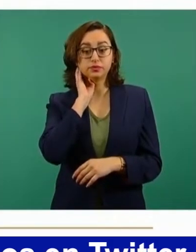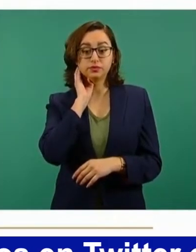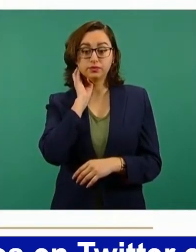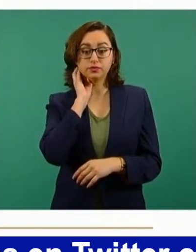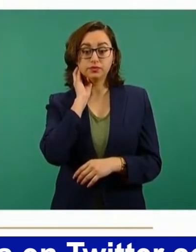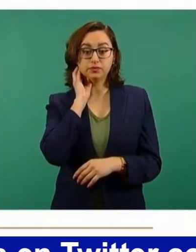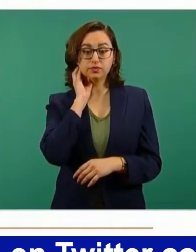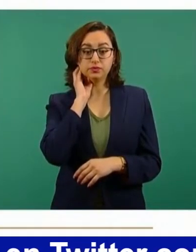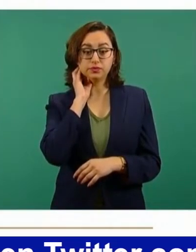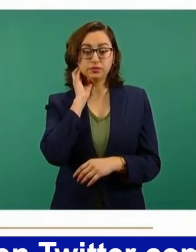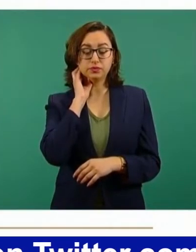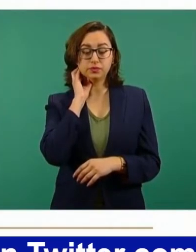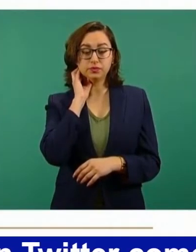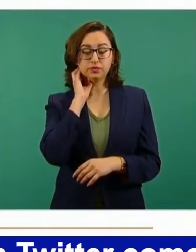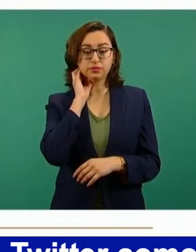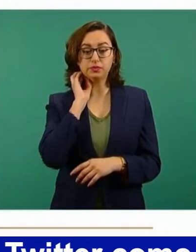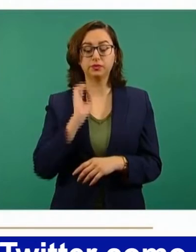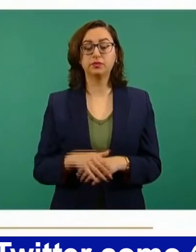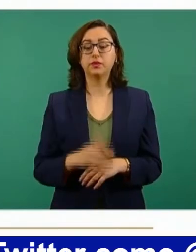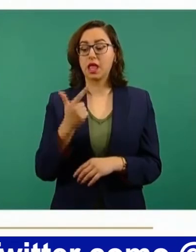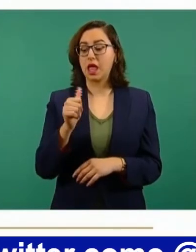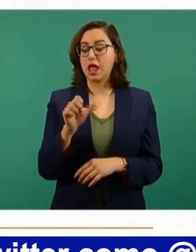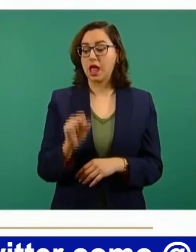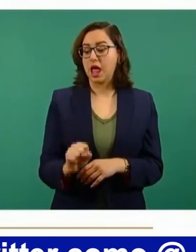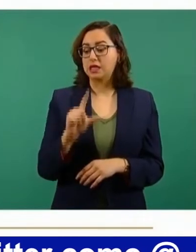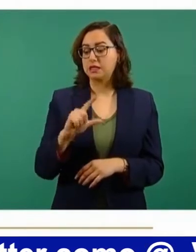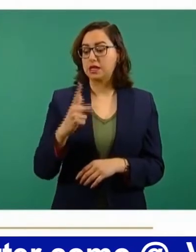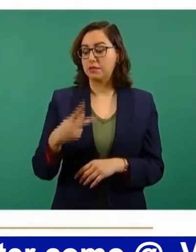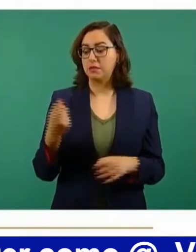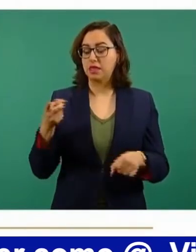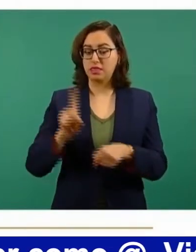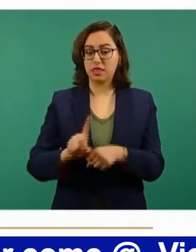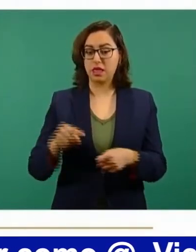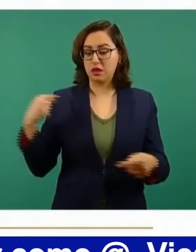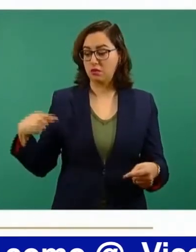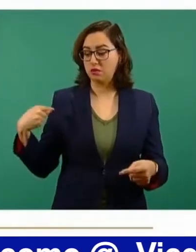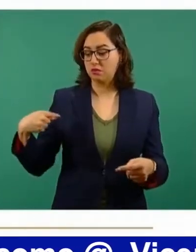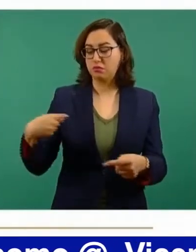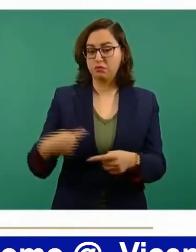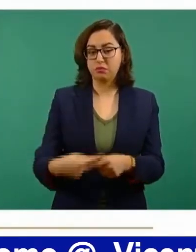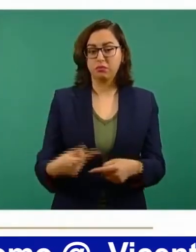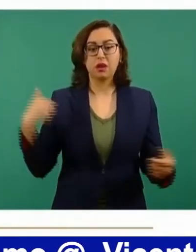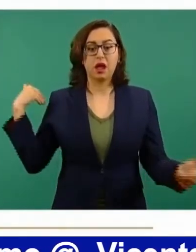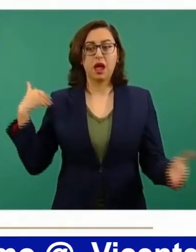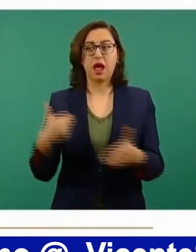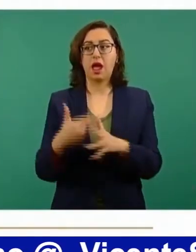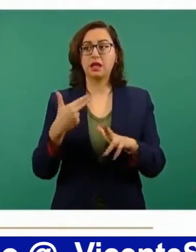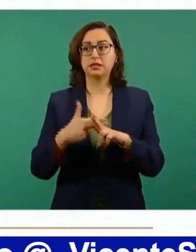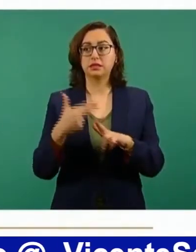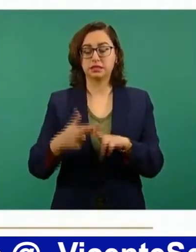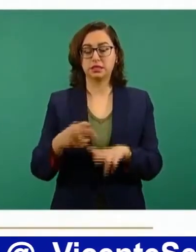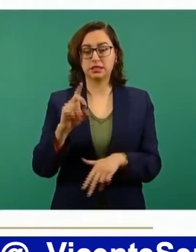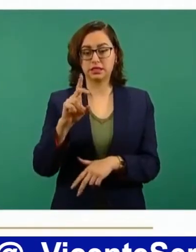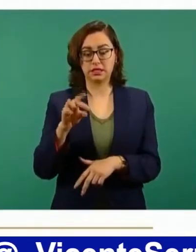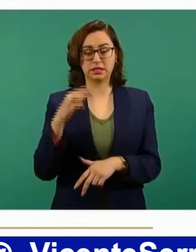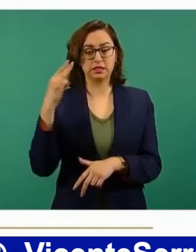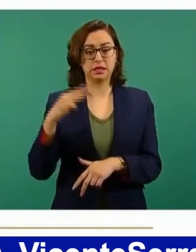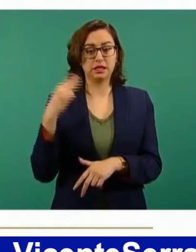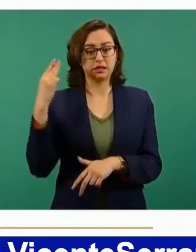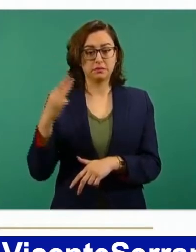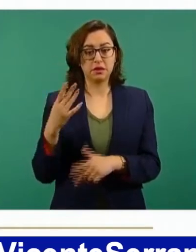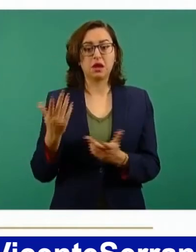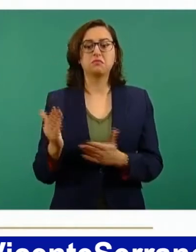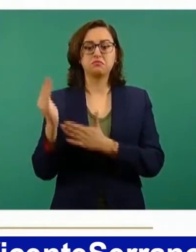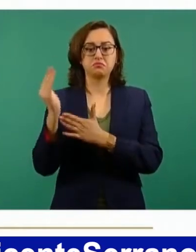los precios promedio diarios del gas LP, al 30 de marzo, ascendiendo al promediar 23 pesos con